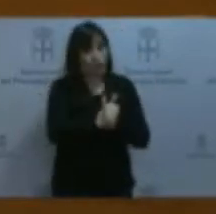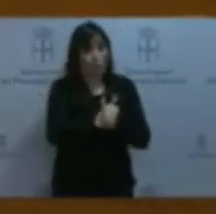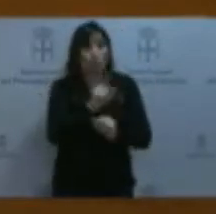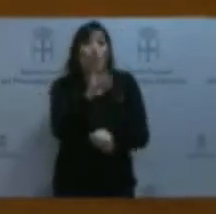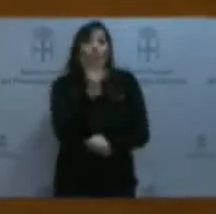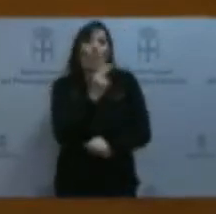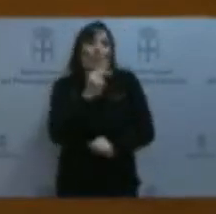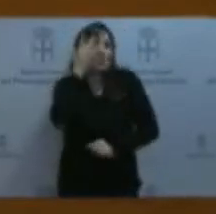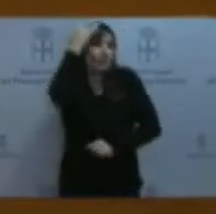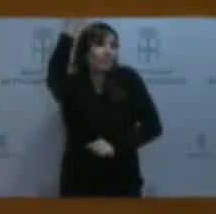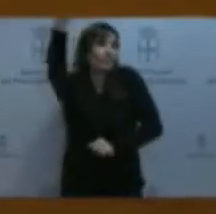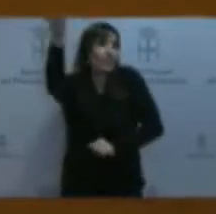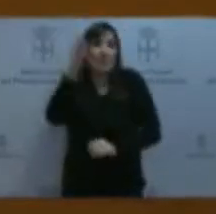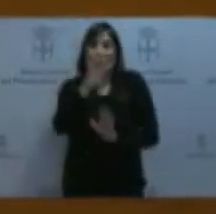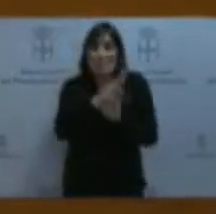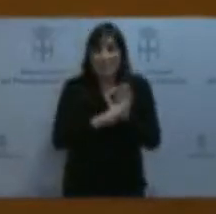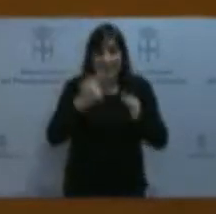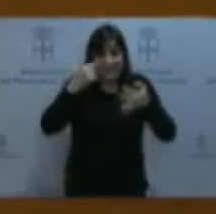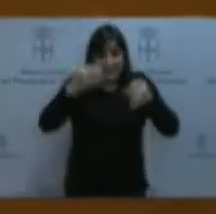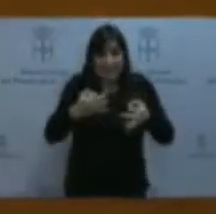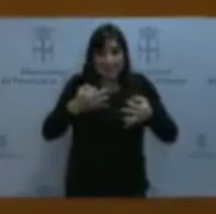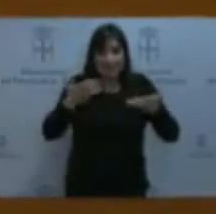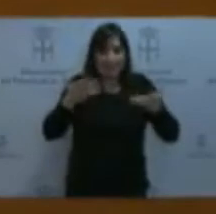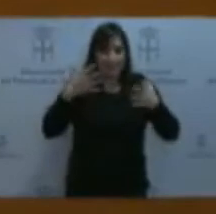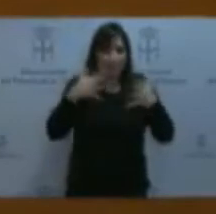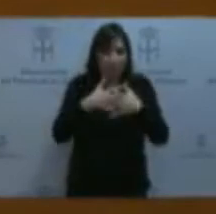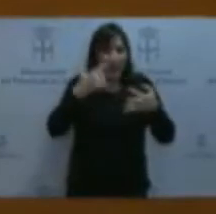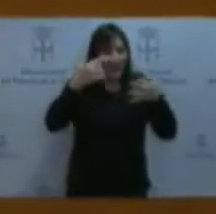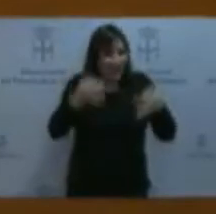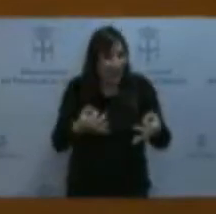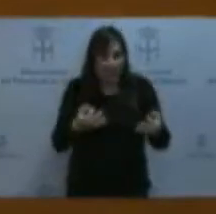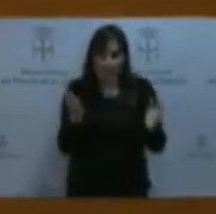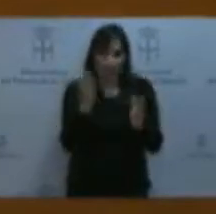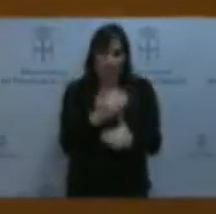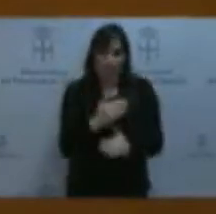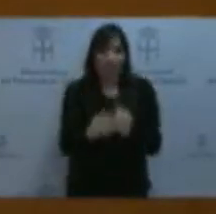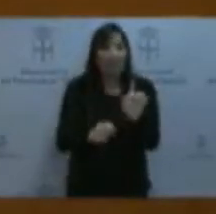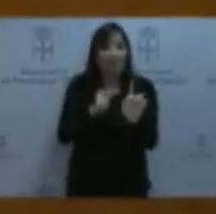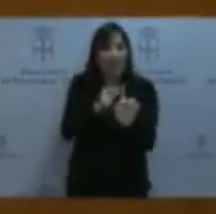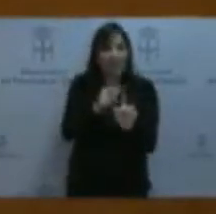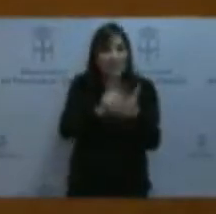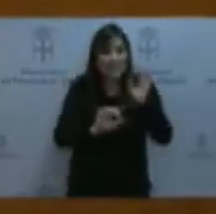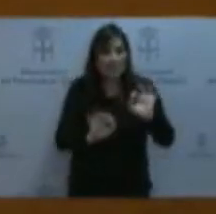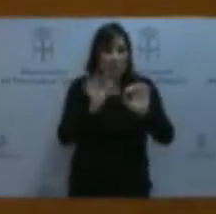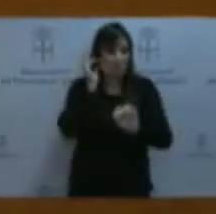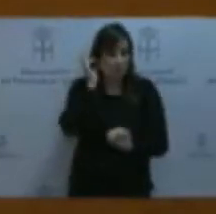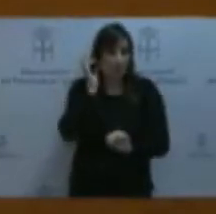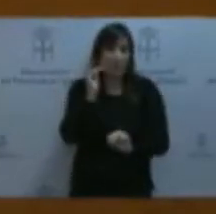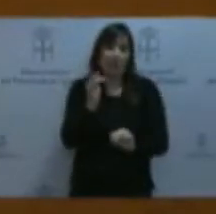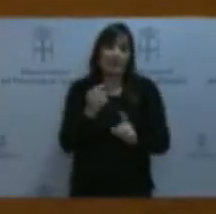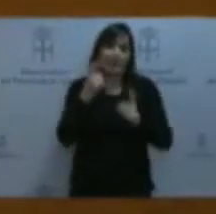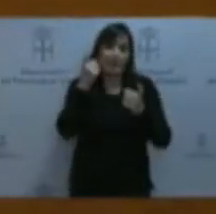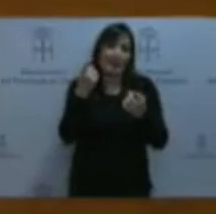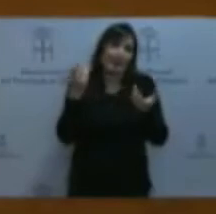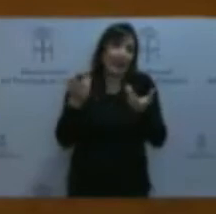calado estructural, dirigidas principalmente a mujeres y abundando en el imaginario colectivo que identifica a mujeres